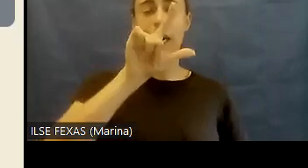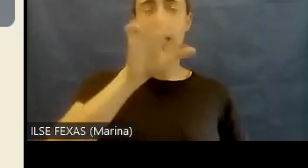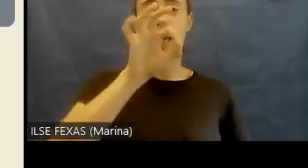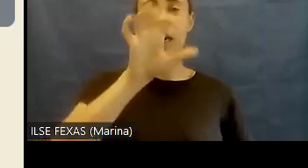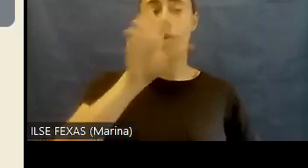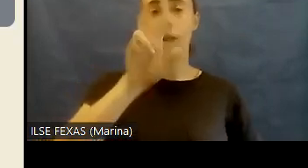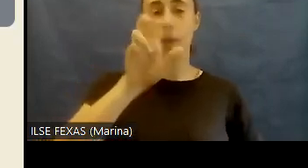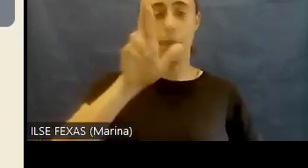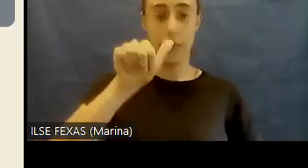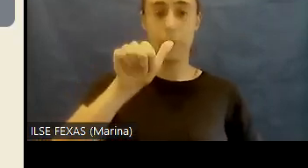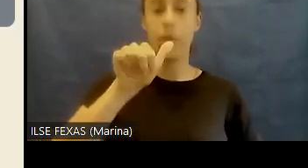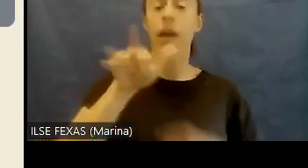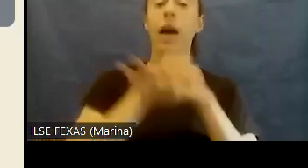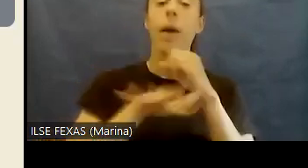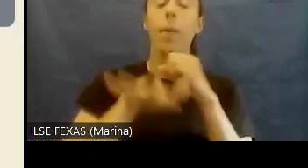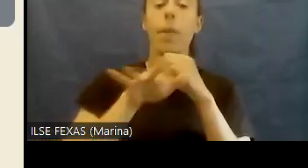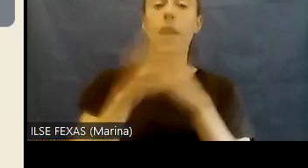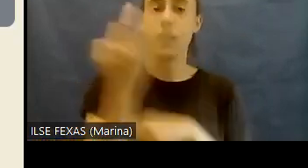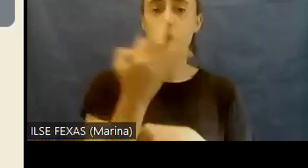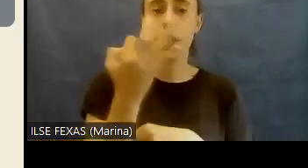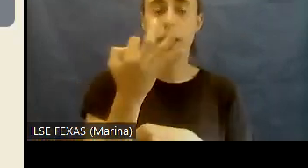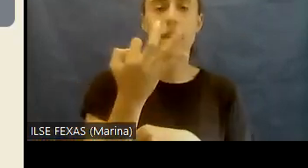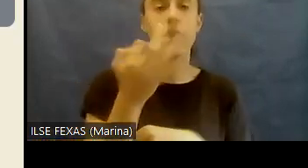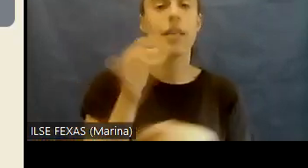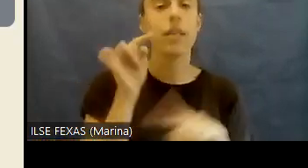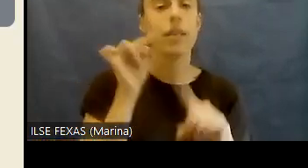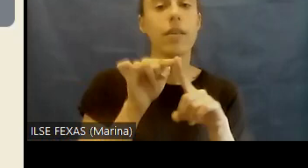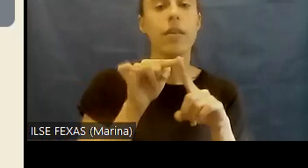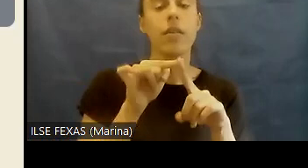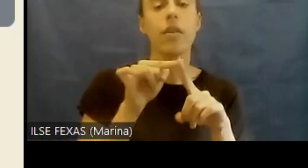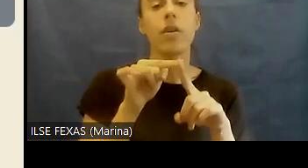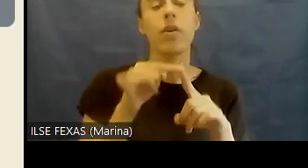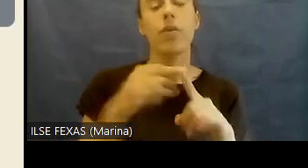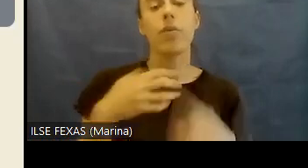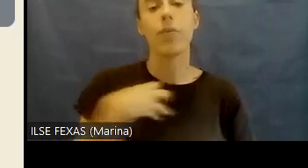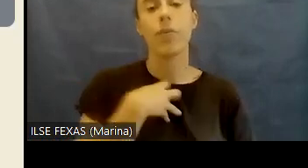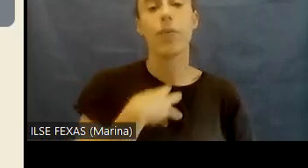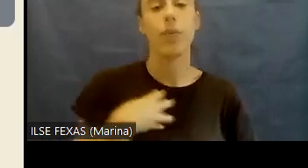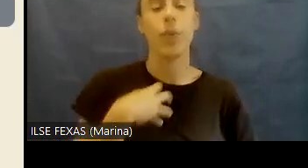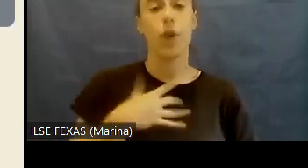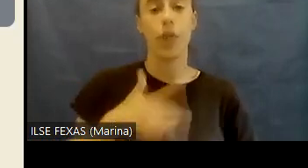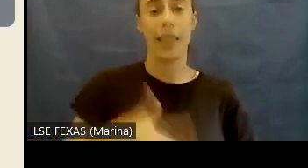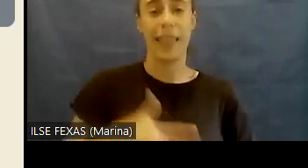la base, lo que nos puede servir un poco para entender cuál va a ser su función a nivel del tracto digestivo,